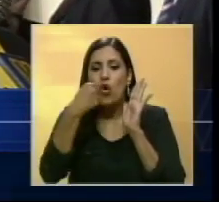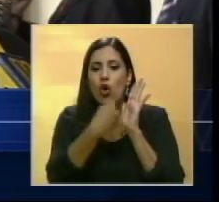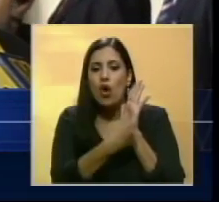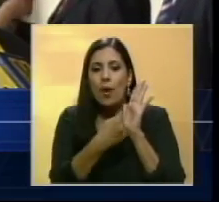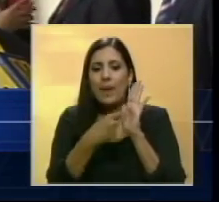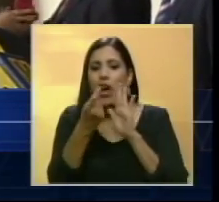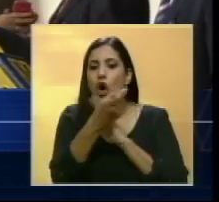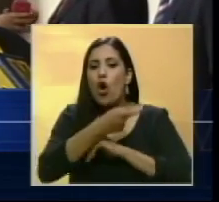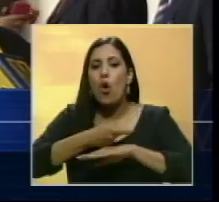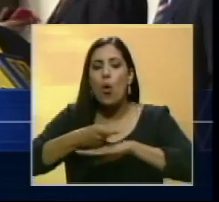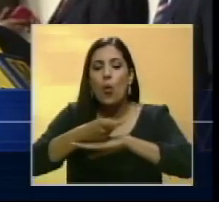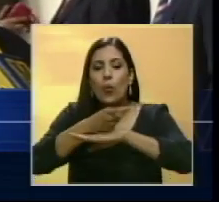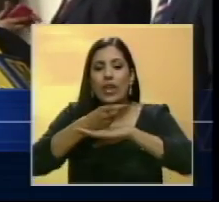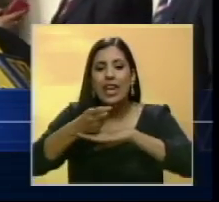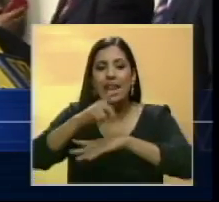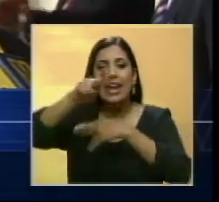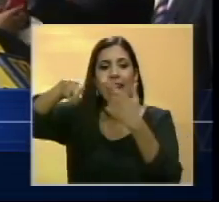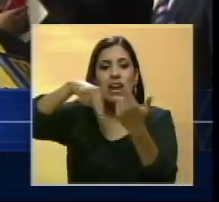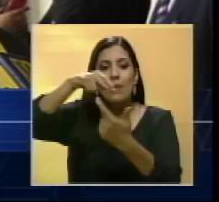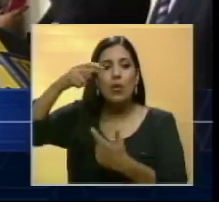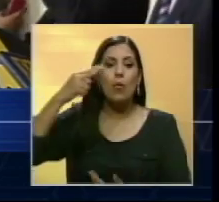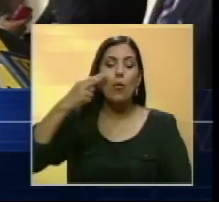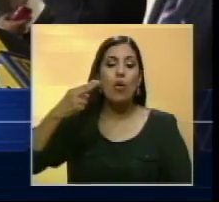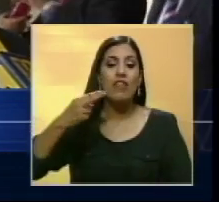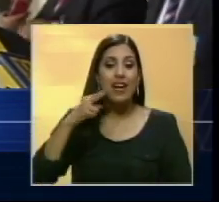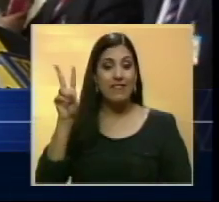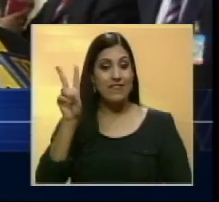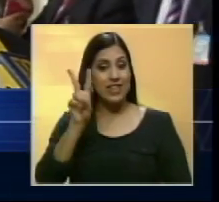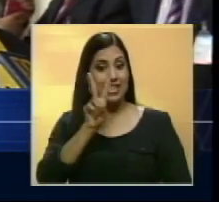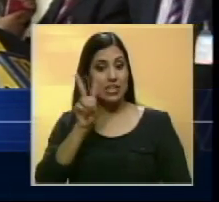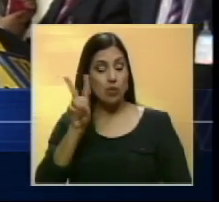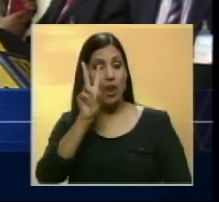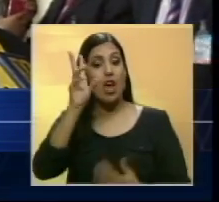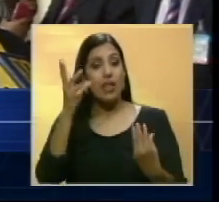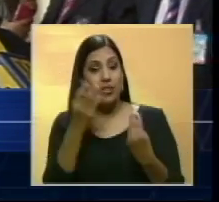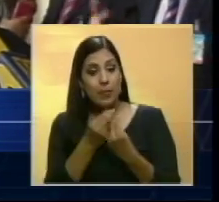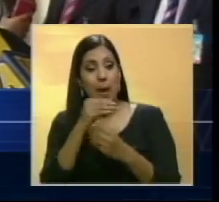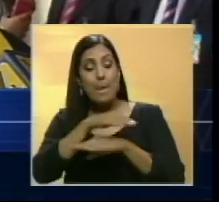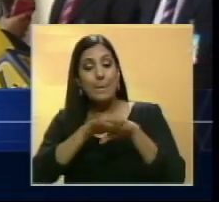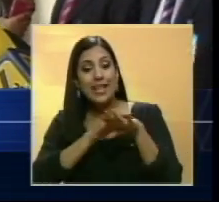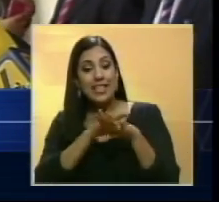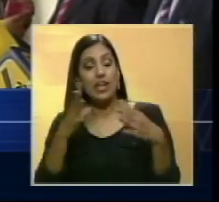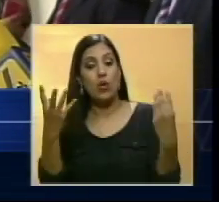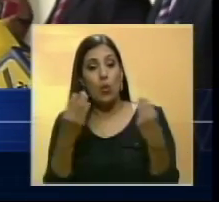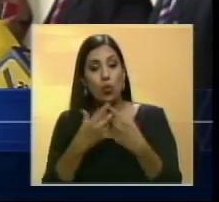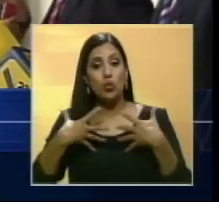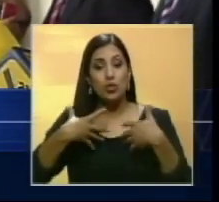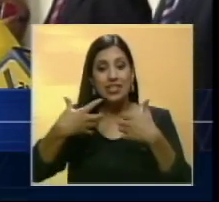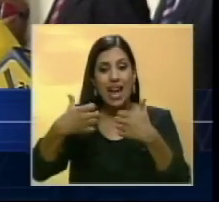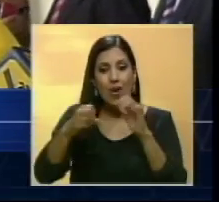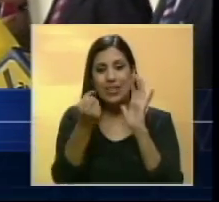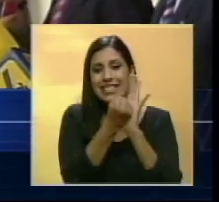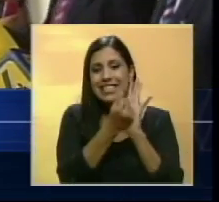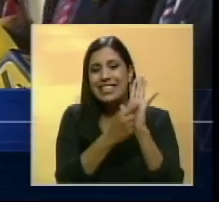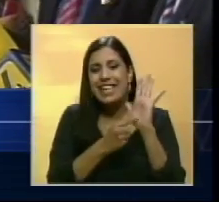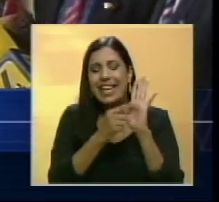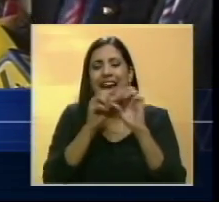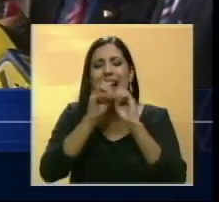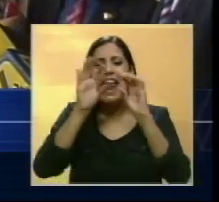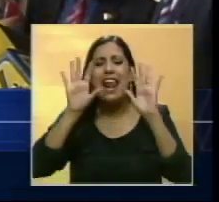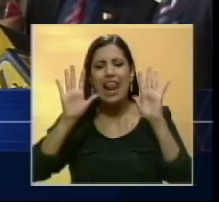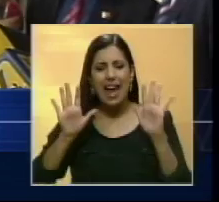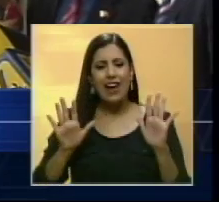del gobierno de la República Bolivariana de Venezuela y el Ministerio del Poder Popular para la Salud. Está